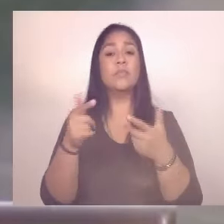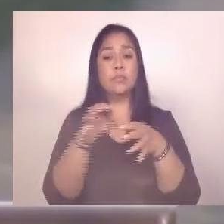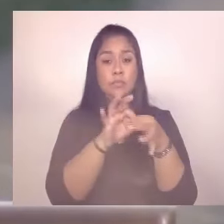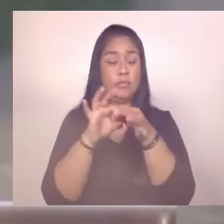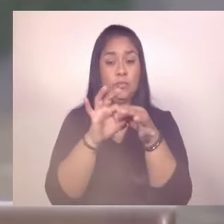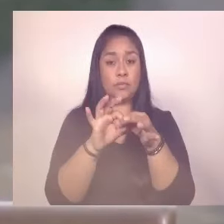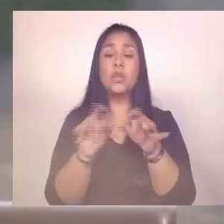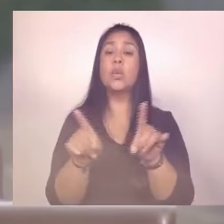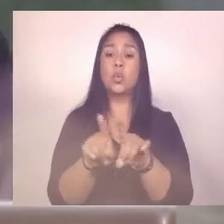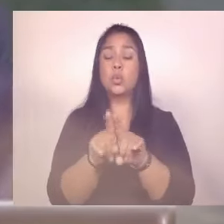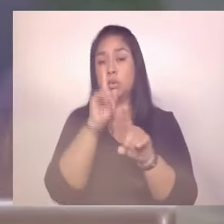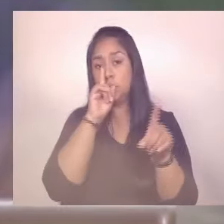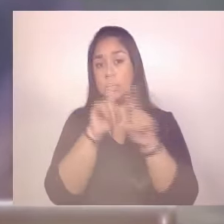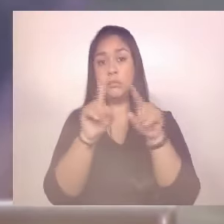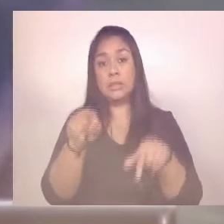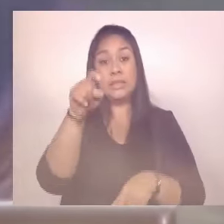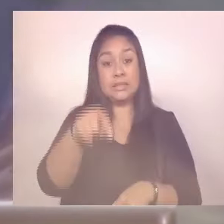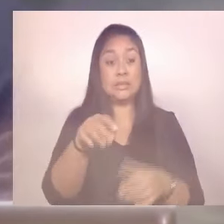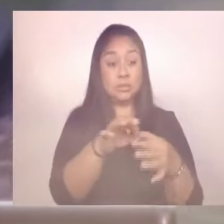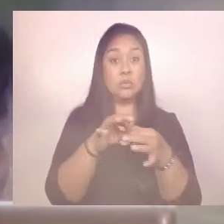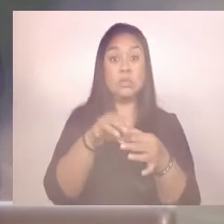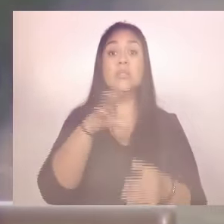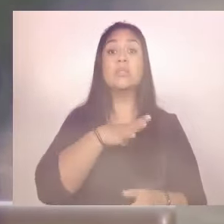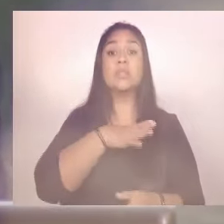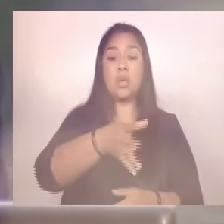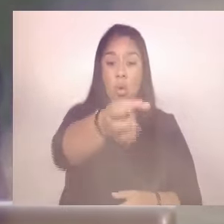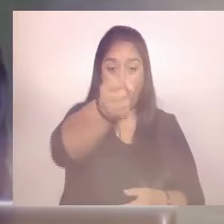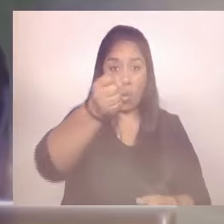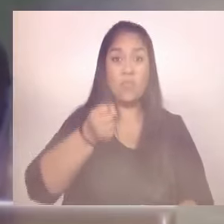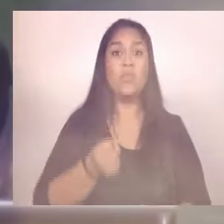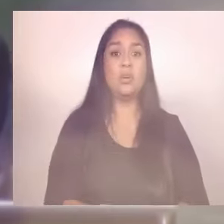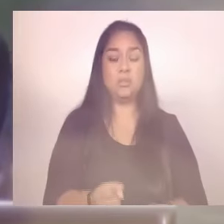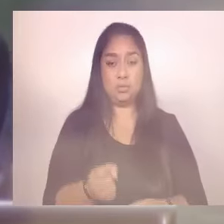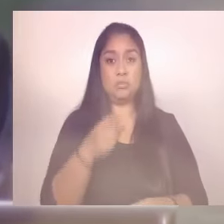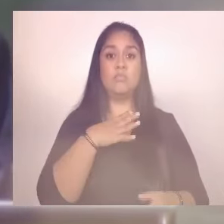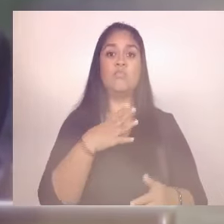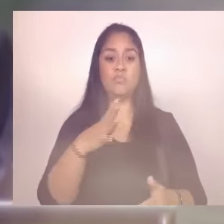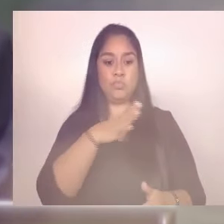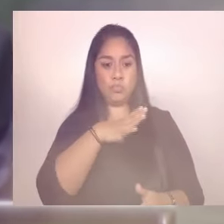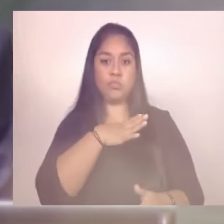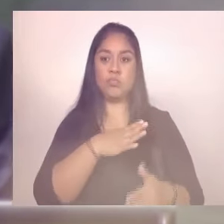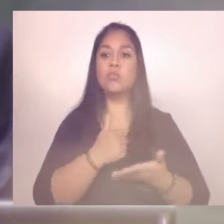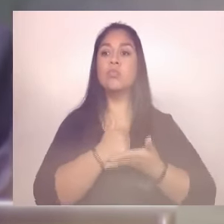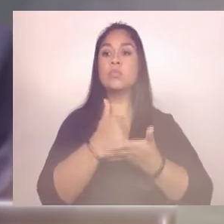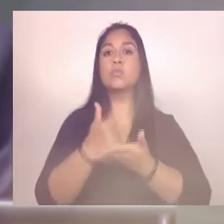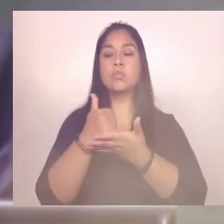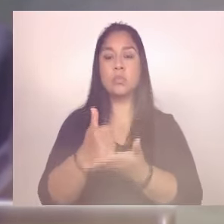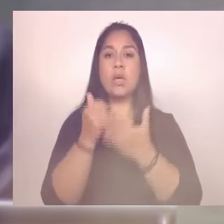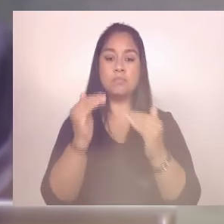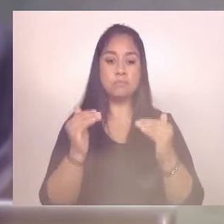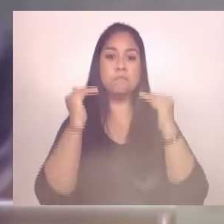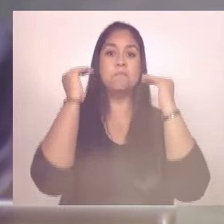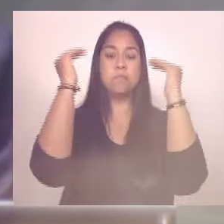mismo sentido, esta organización tiene la obligación de mantener e incrementar su cooperación